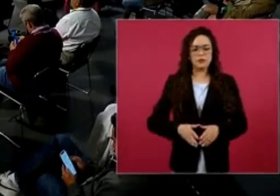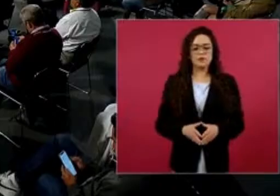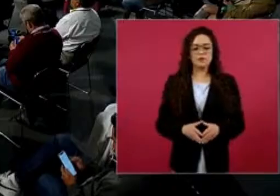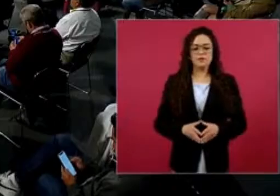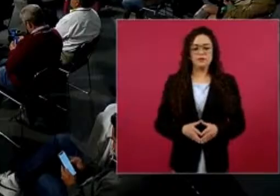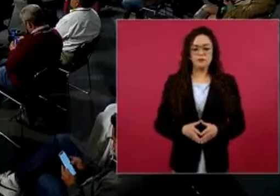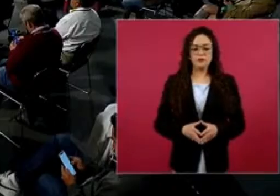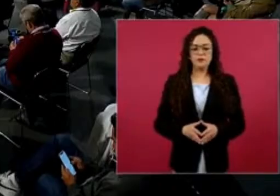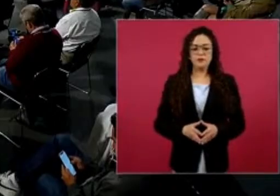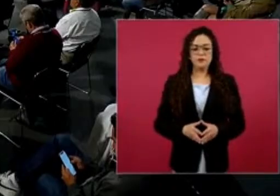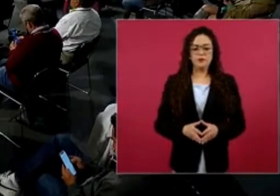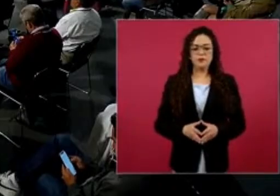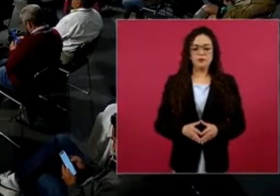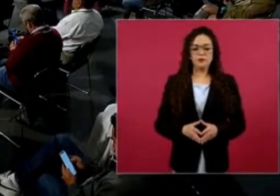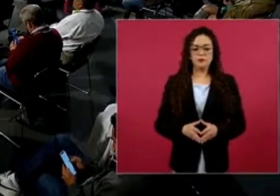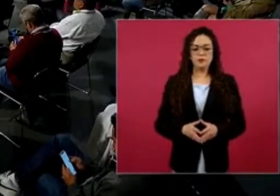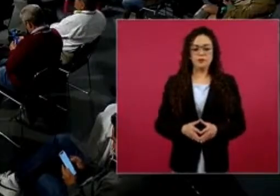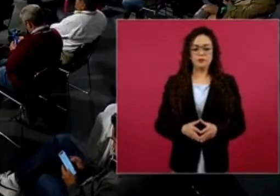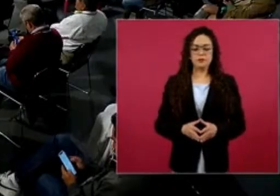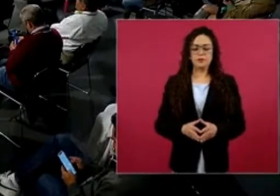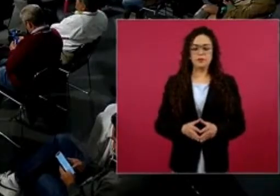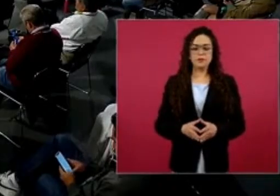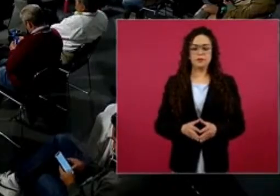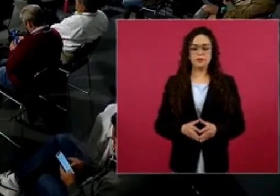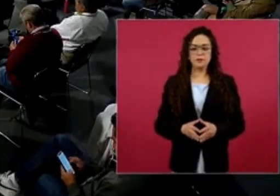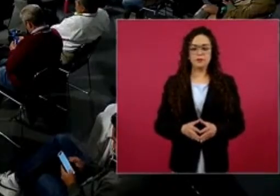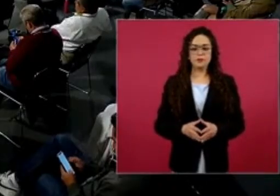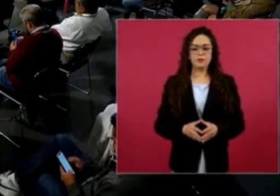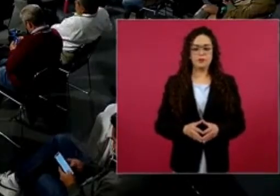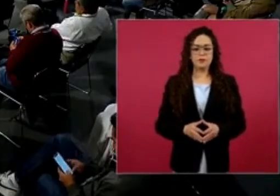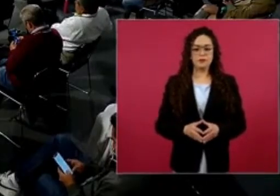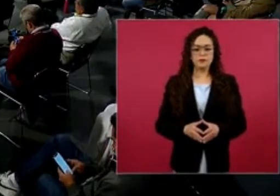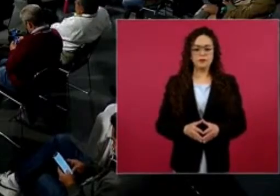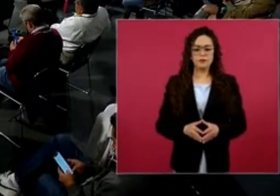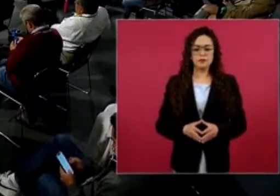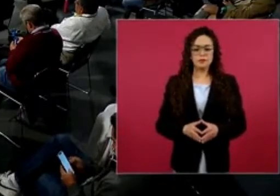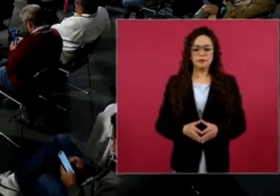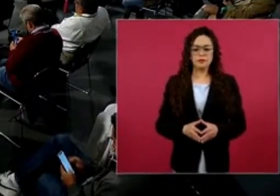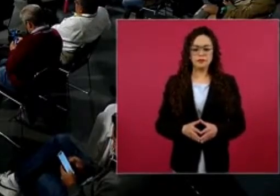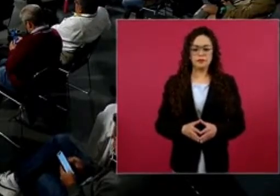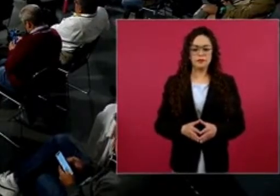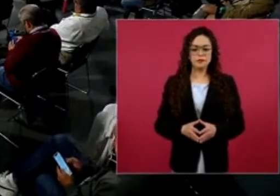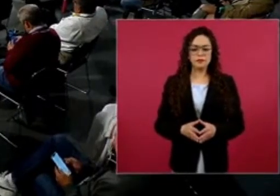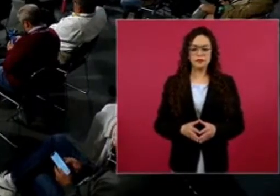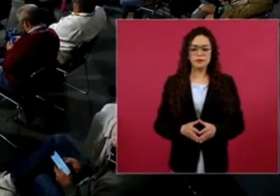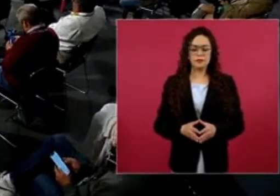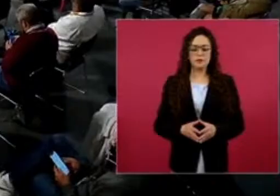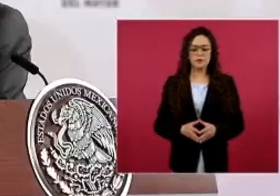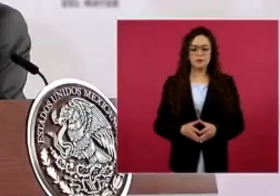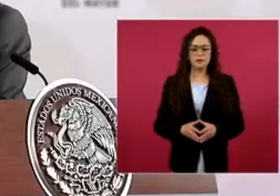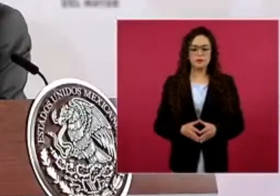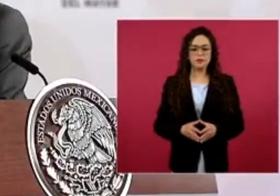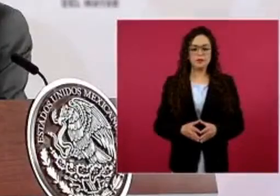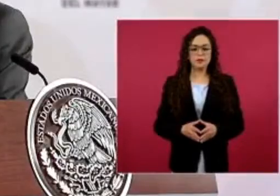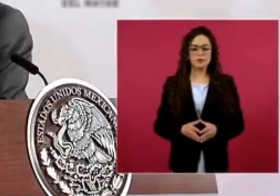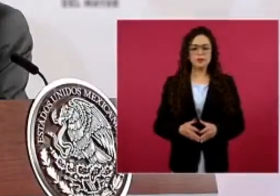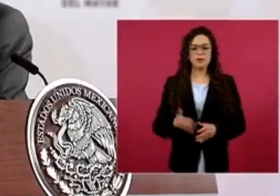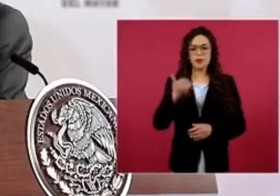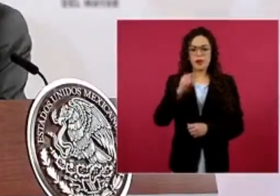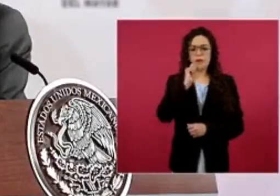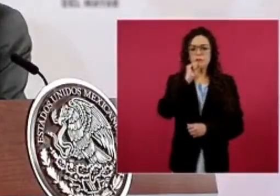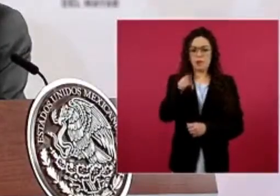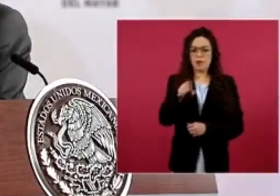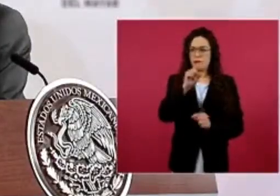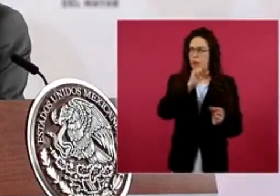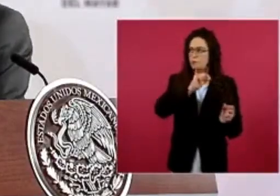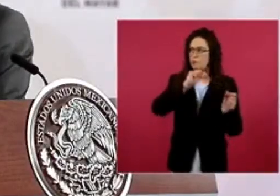Y vamos a poner también la recaudación hasta ayer. Esa